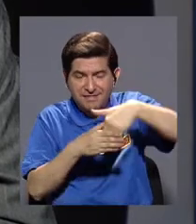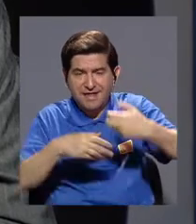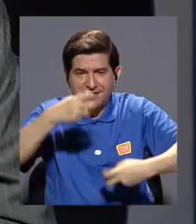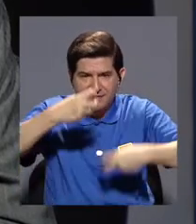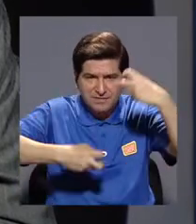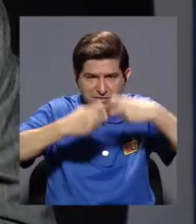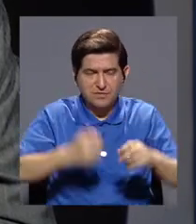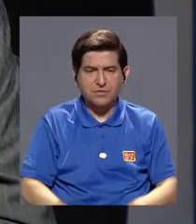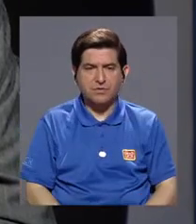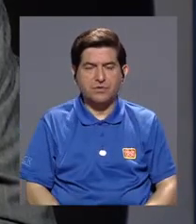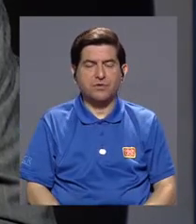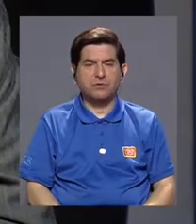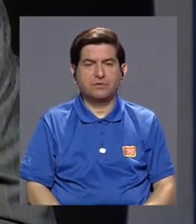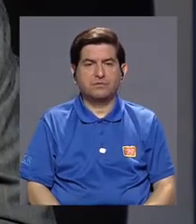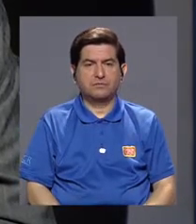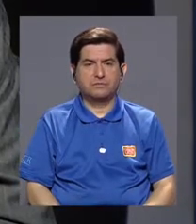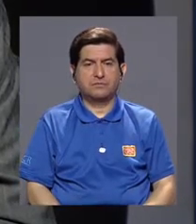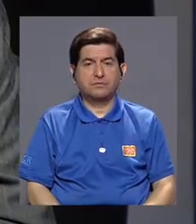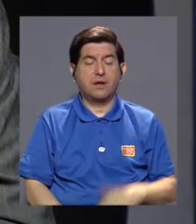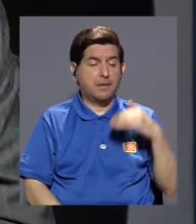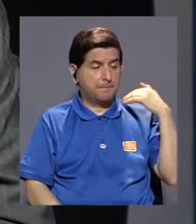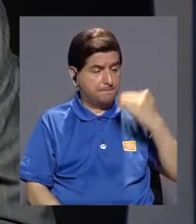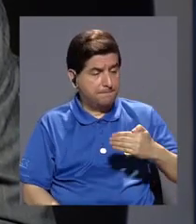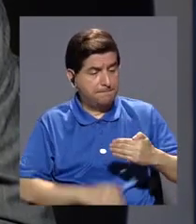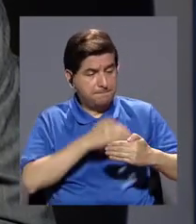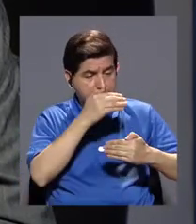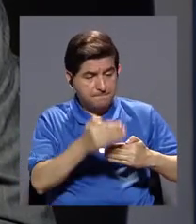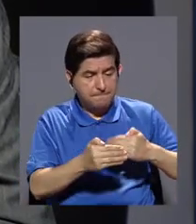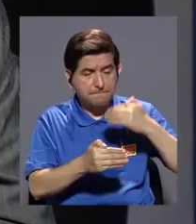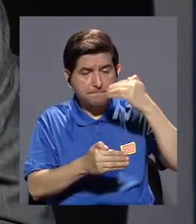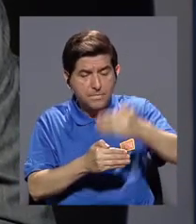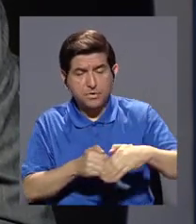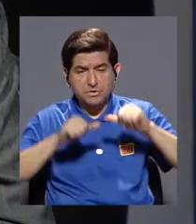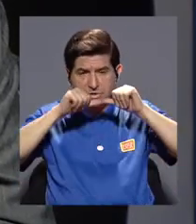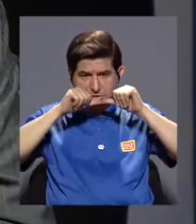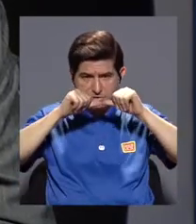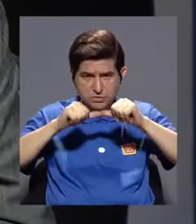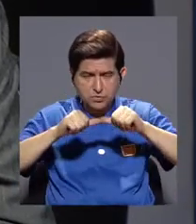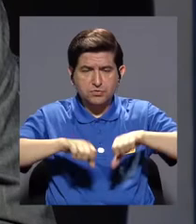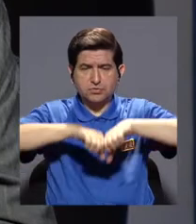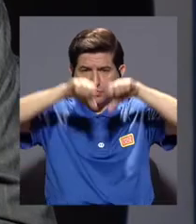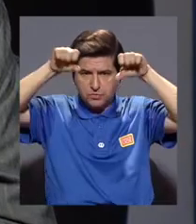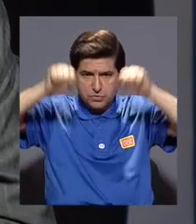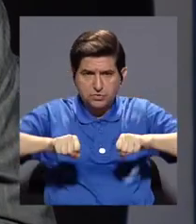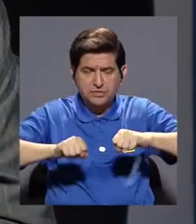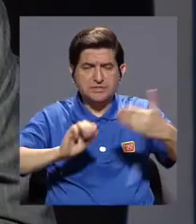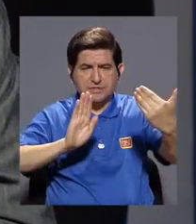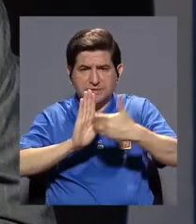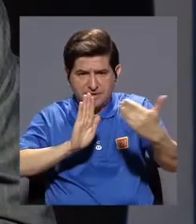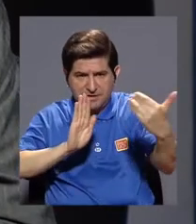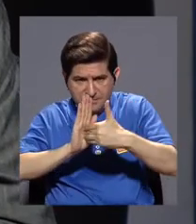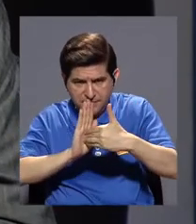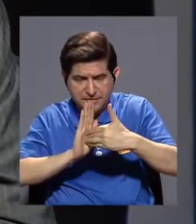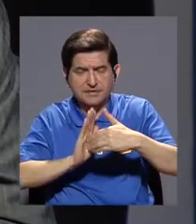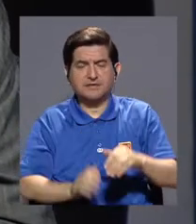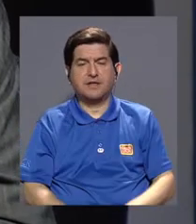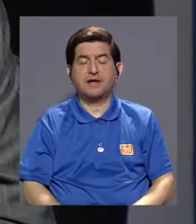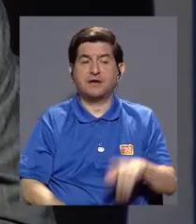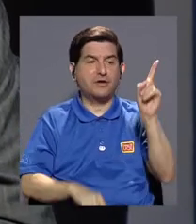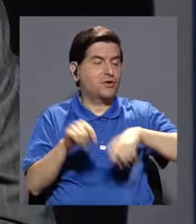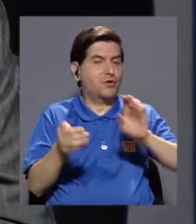crisis, conforme este proceso de crisis sistémica se ahonde,